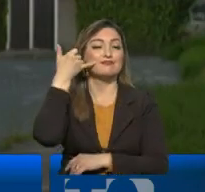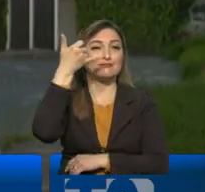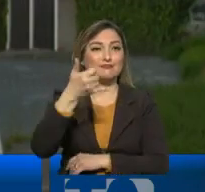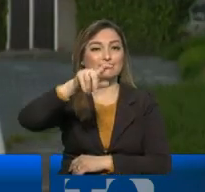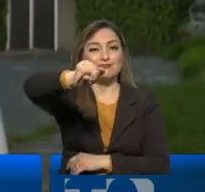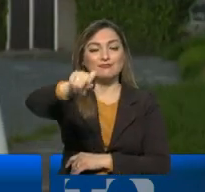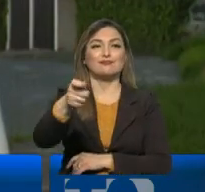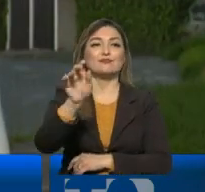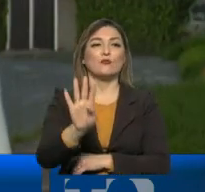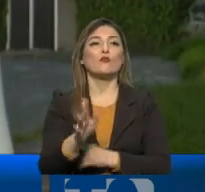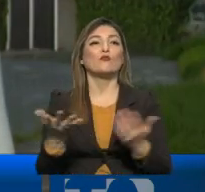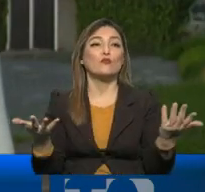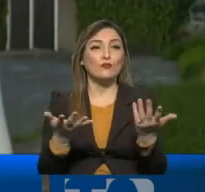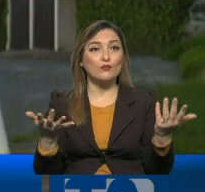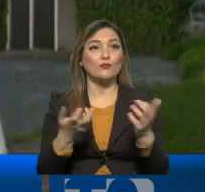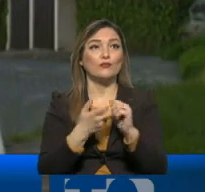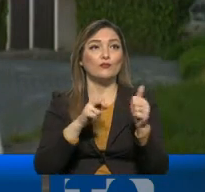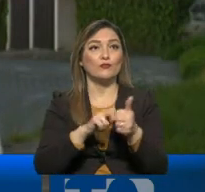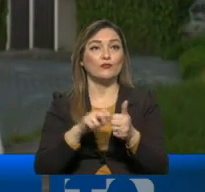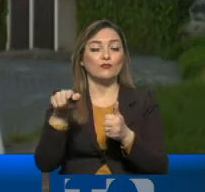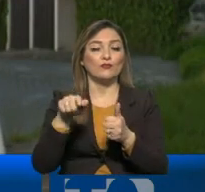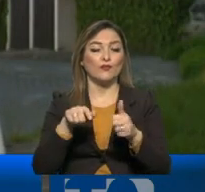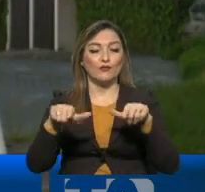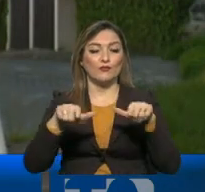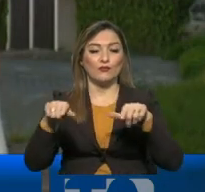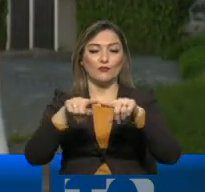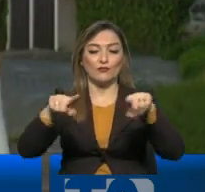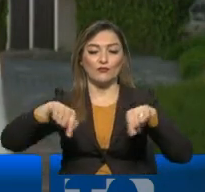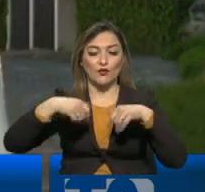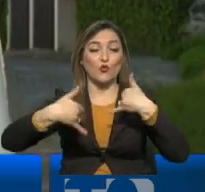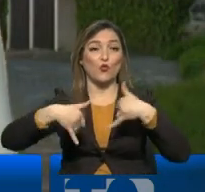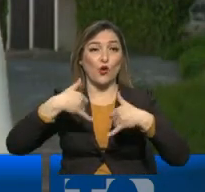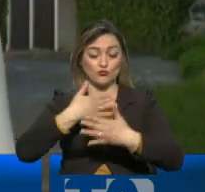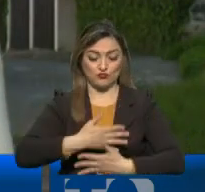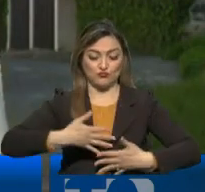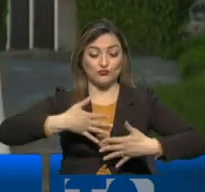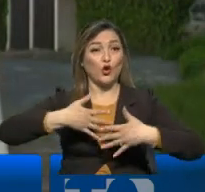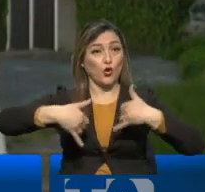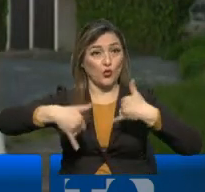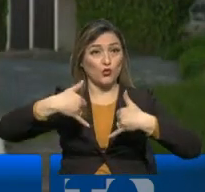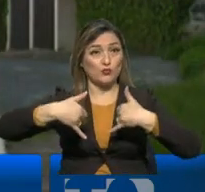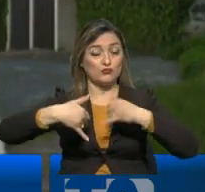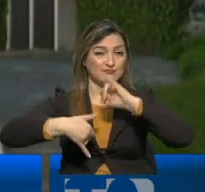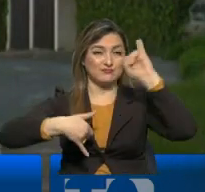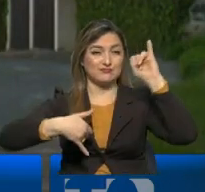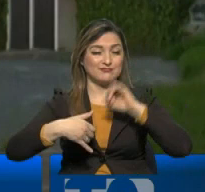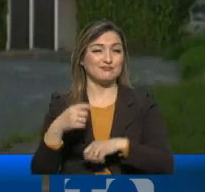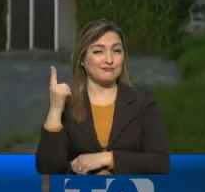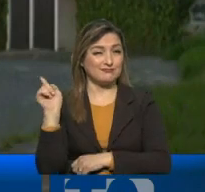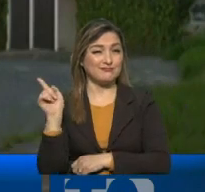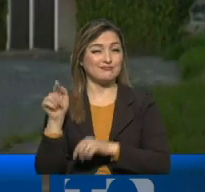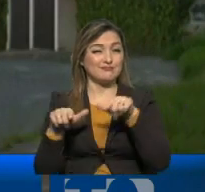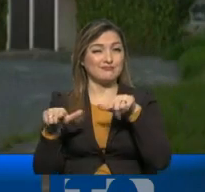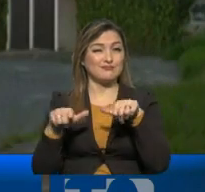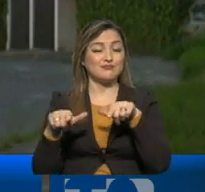para contarnos sobre las malas condiciones que tiene un espacio recreacional que justamente está a mi izquierda. Más adelante nosotros